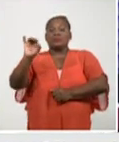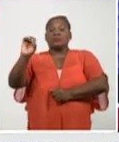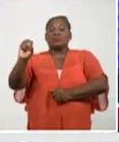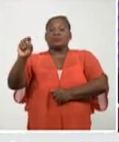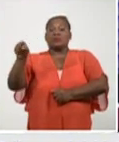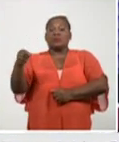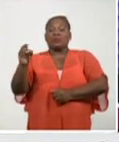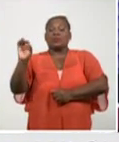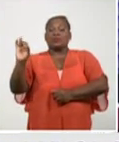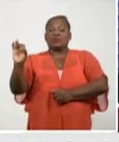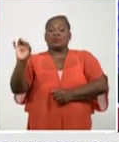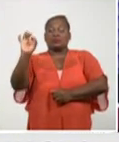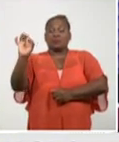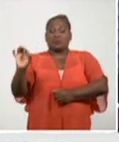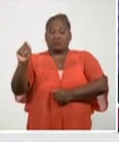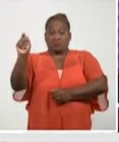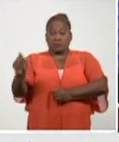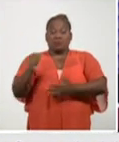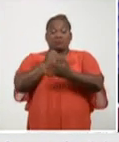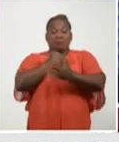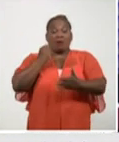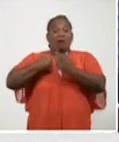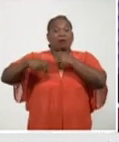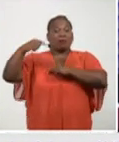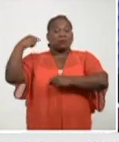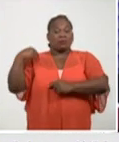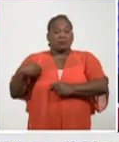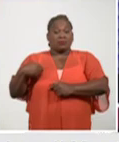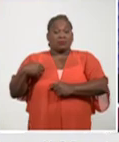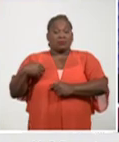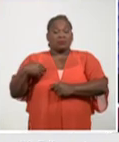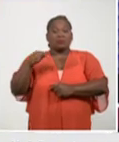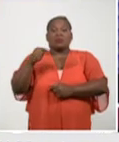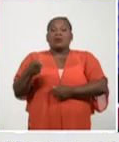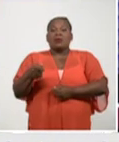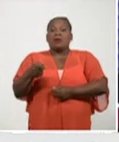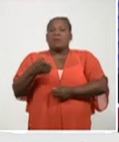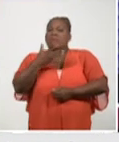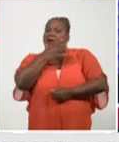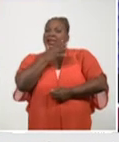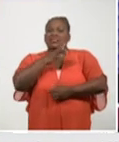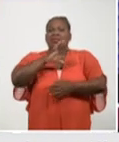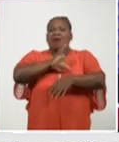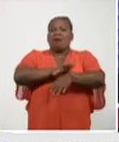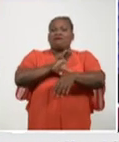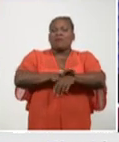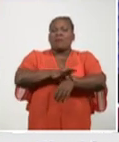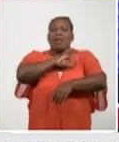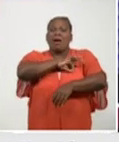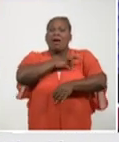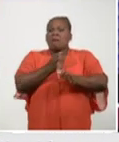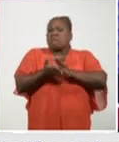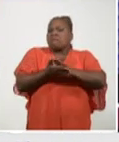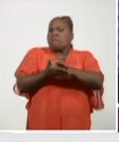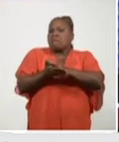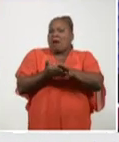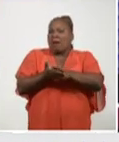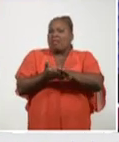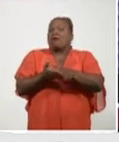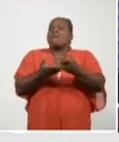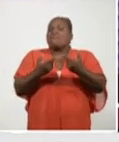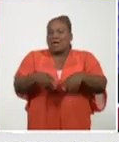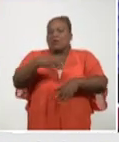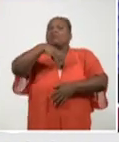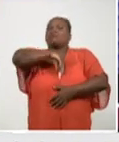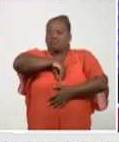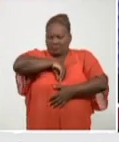60,7% de todos los confirmados ayer fueron asintomáticos, no tenían ningún síntoma de la enfermedad. Y